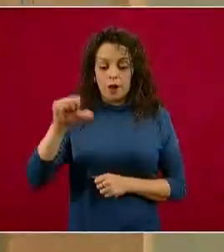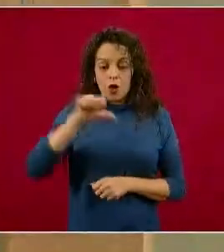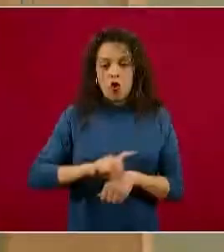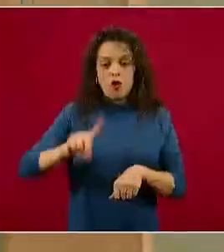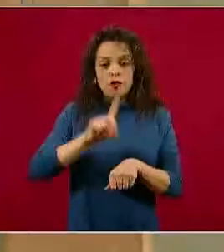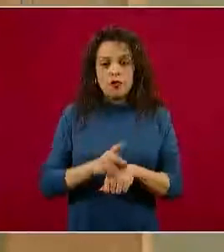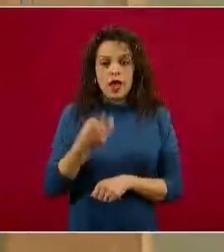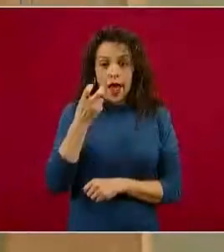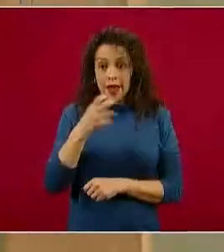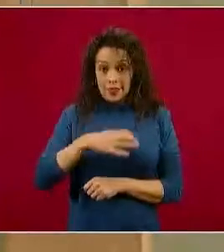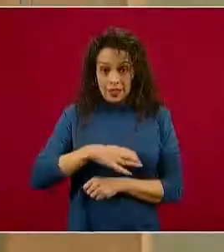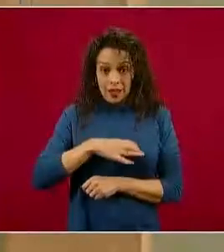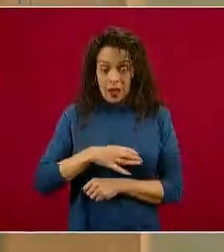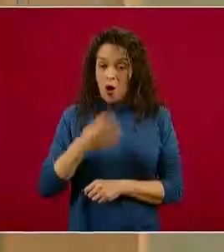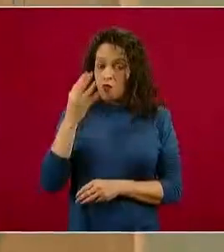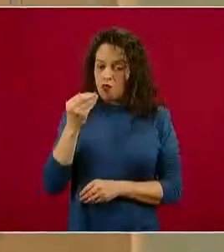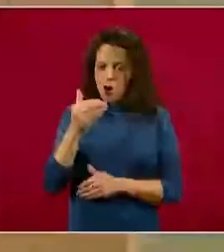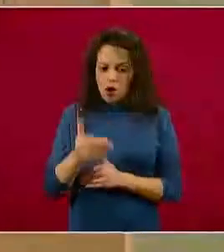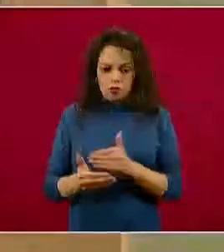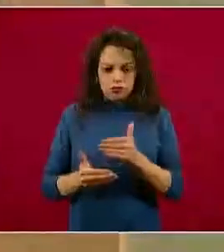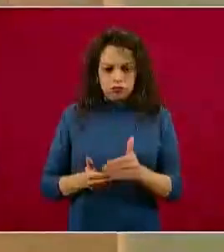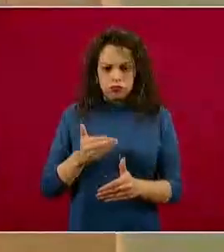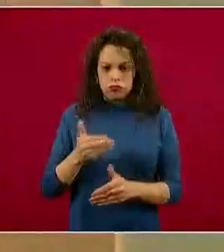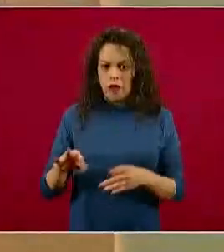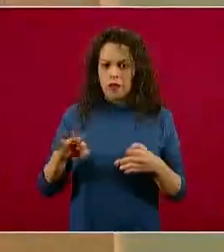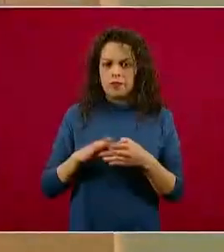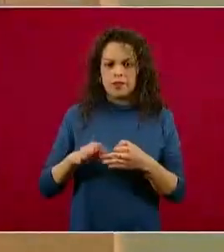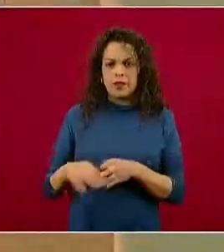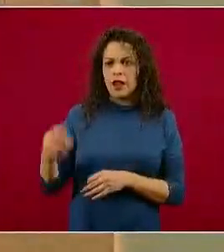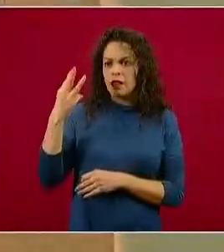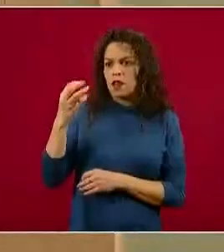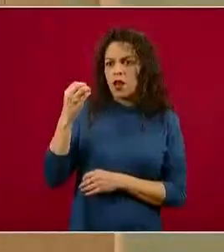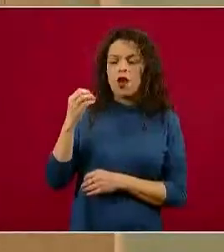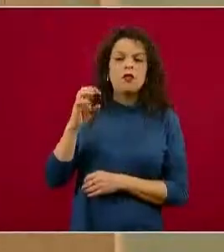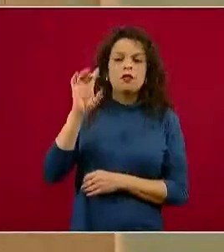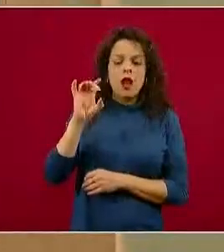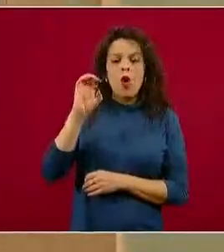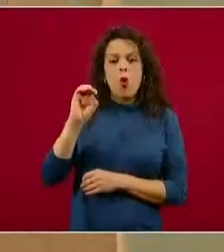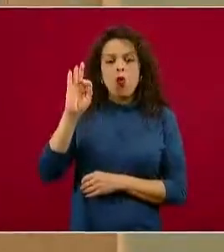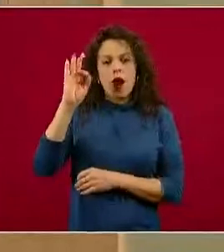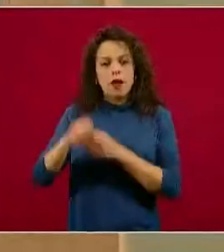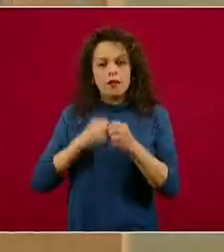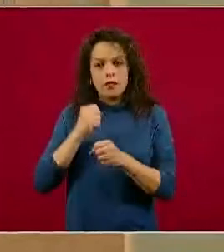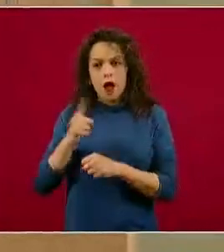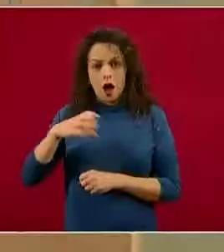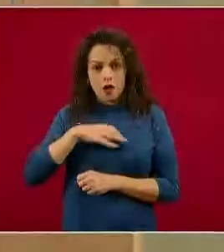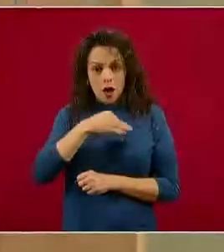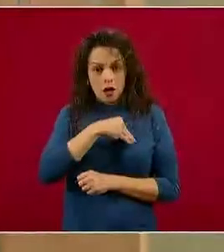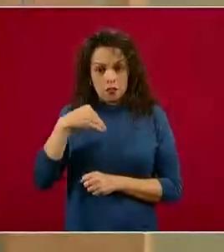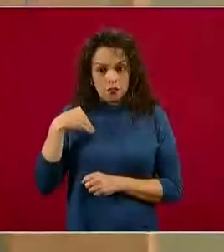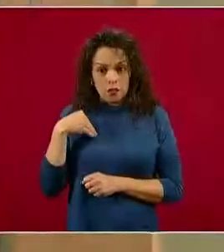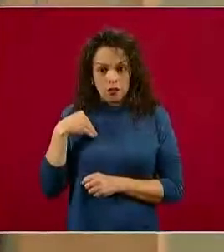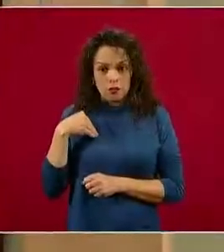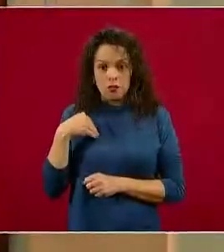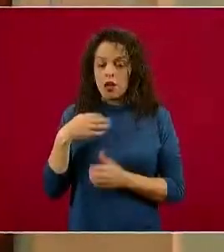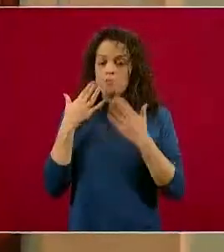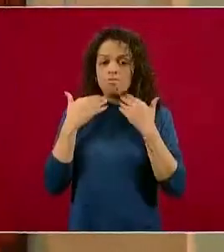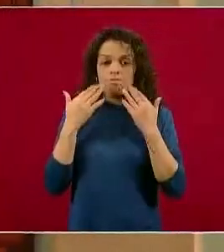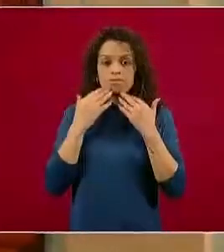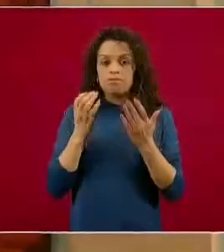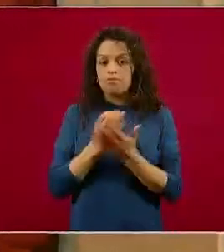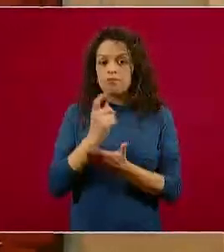y ha avanzado mucho, tal vez hace 3 o 4 décadas el cáncer de mama era un cáncer que tenía pocas posibilidades terapéuticas.